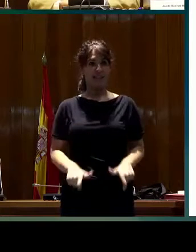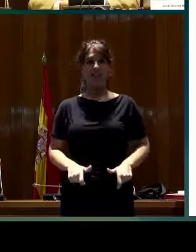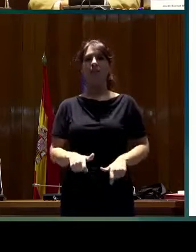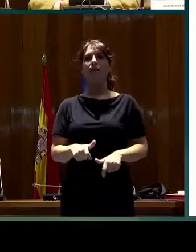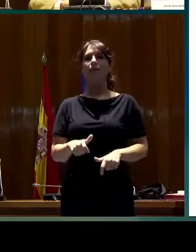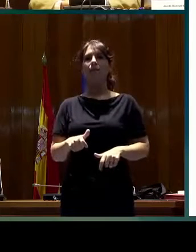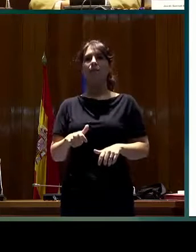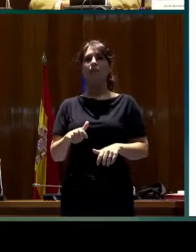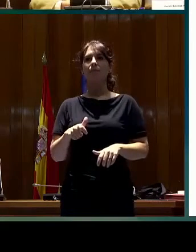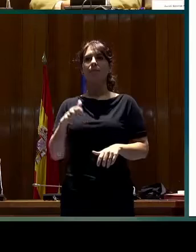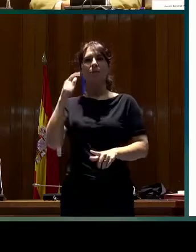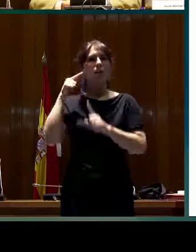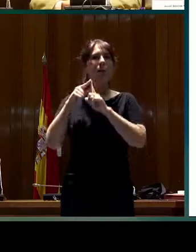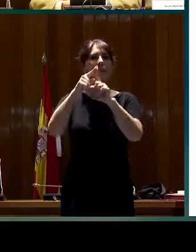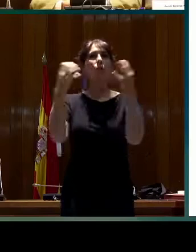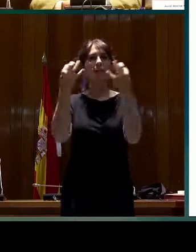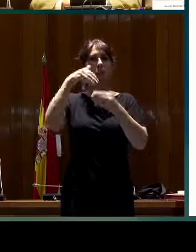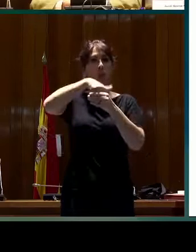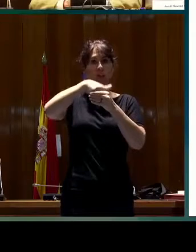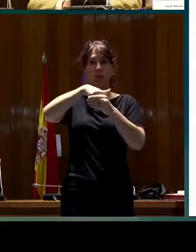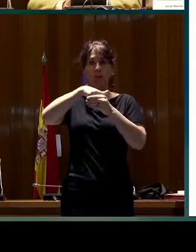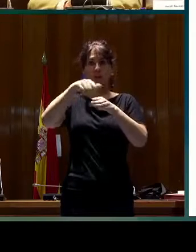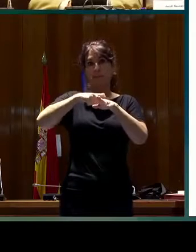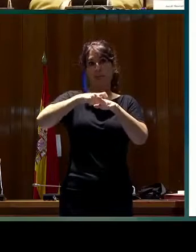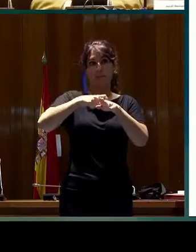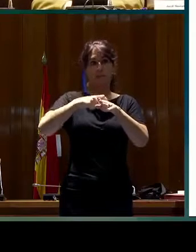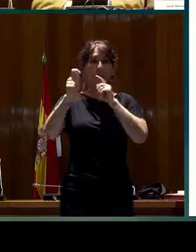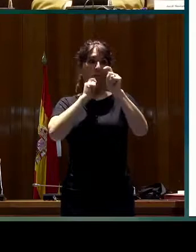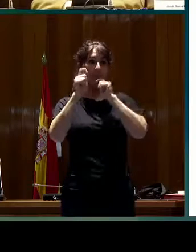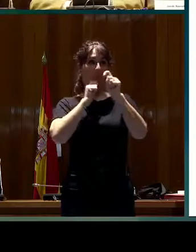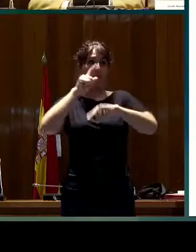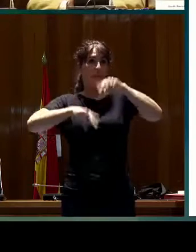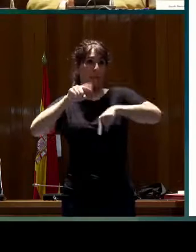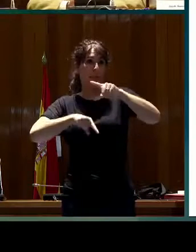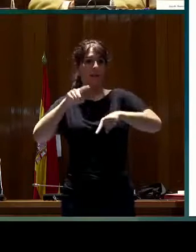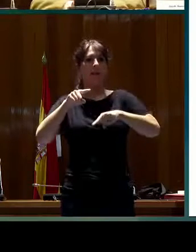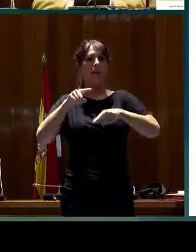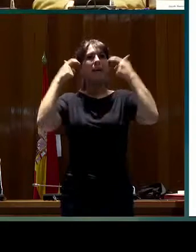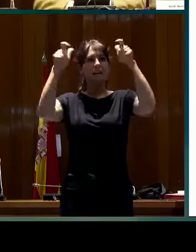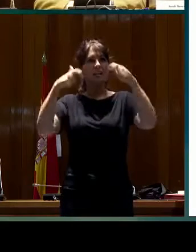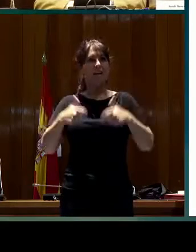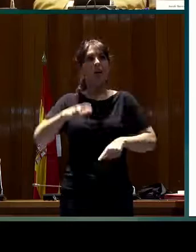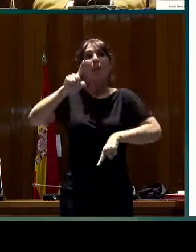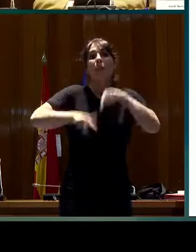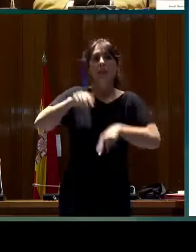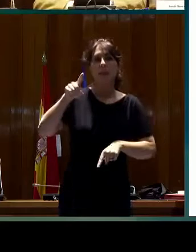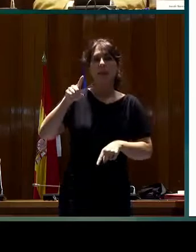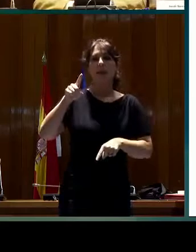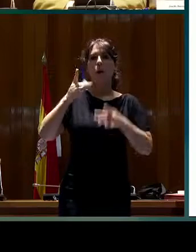clasificar los diferentes contenidos periodísticos según su nivel de objetividad o